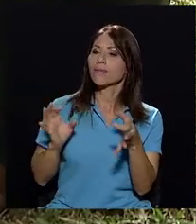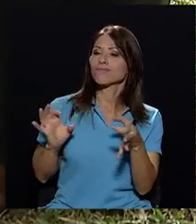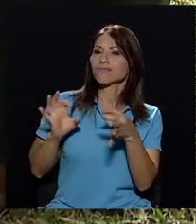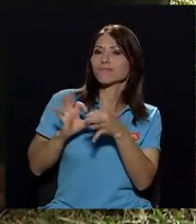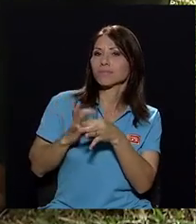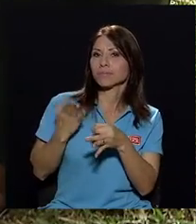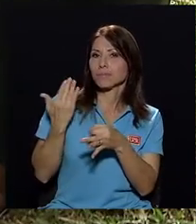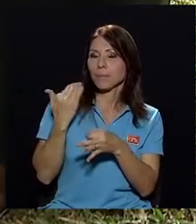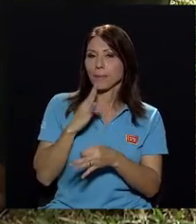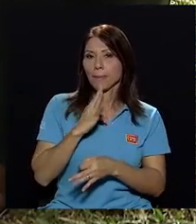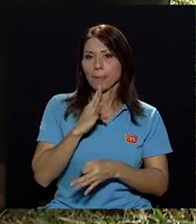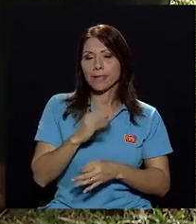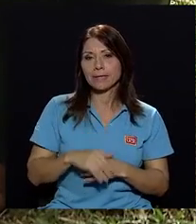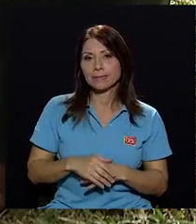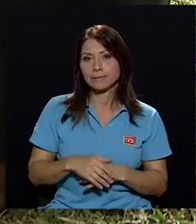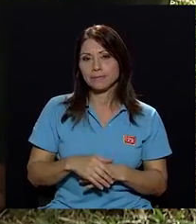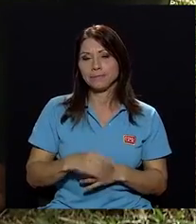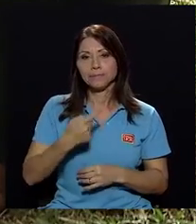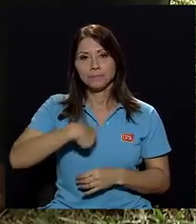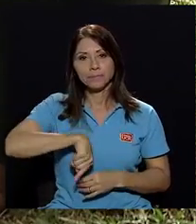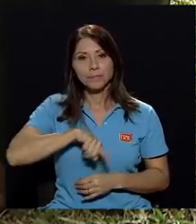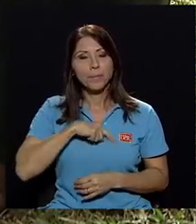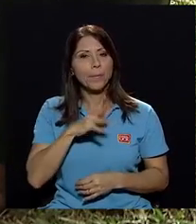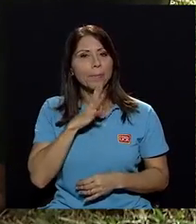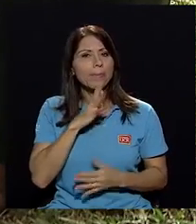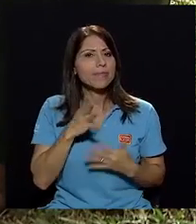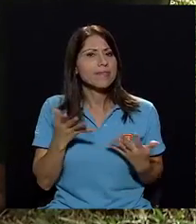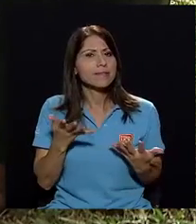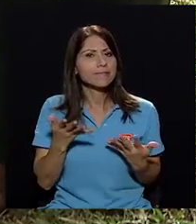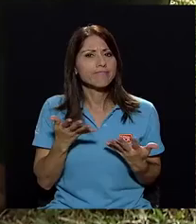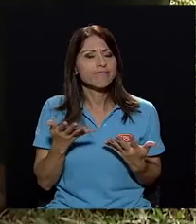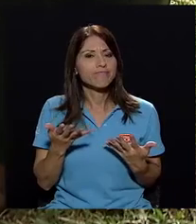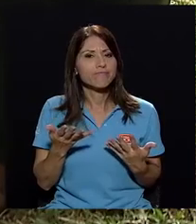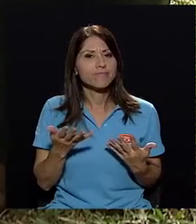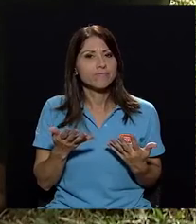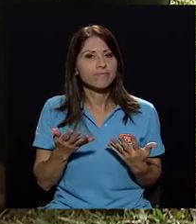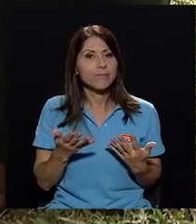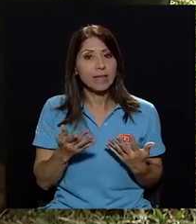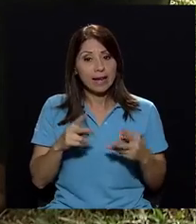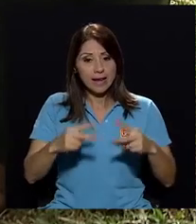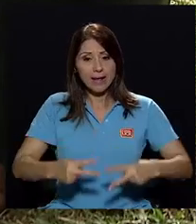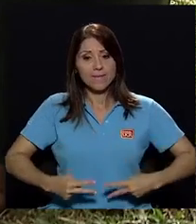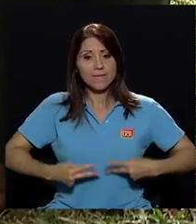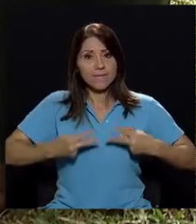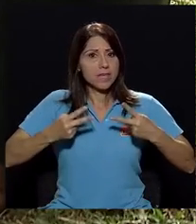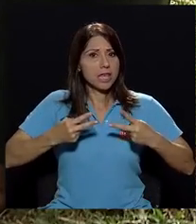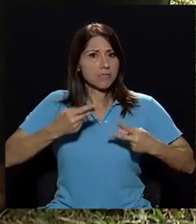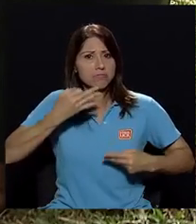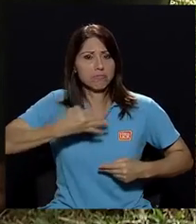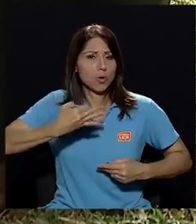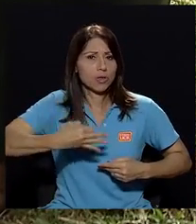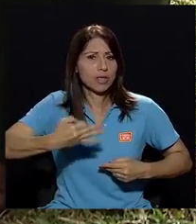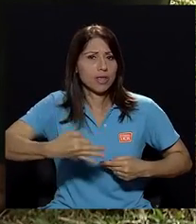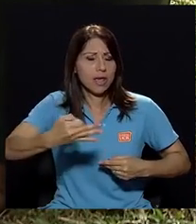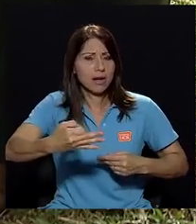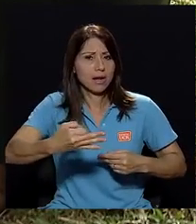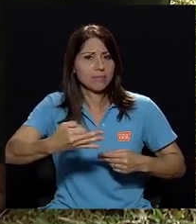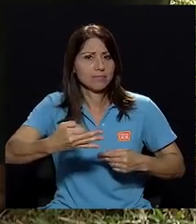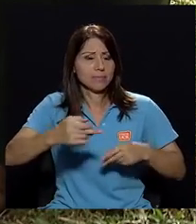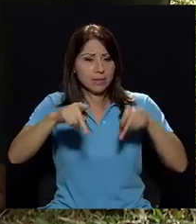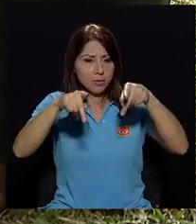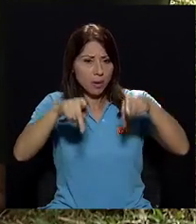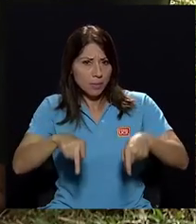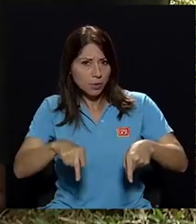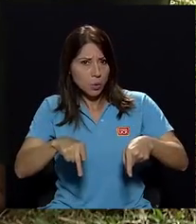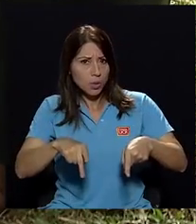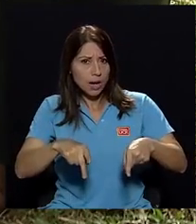segundo bloque, en lo cual hablábamos de que qué tanto puede llegar a afectar la vida y la cotidianidad